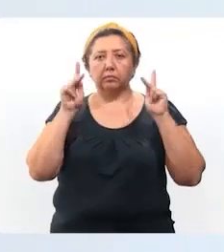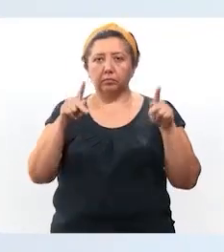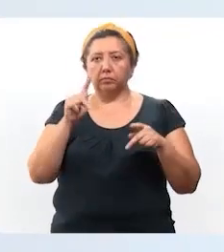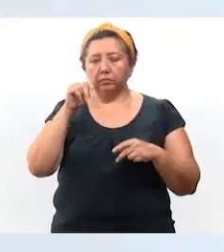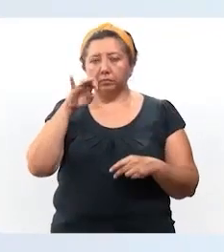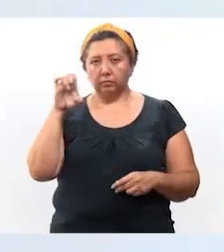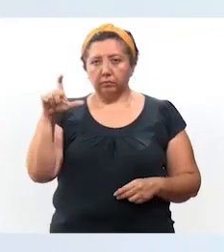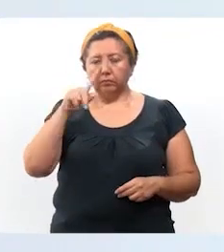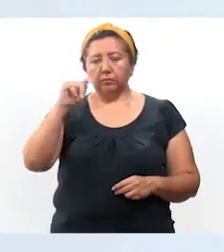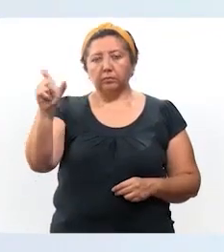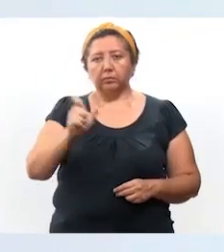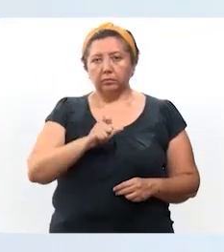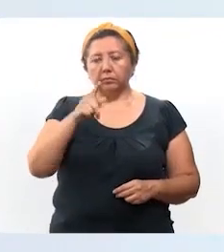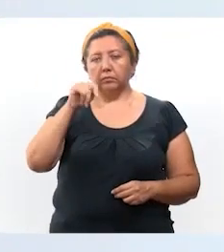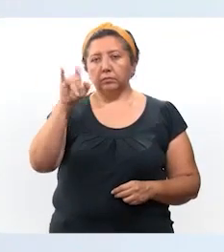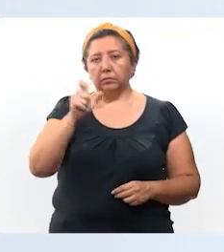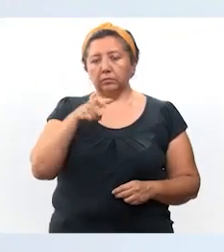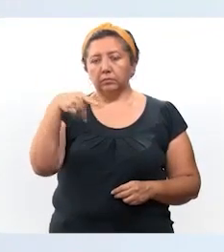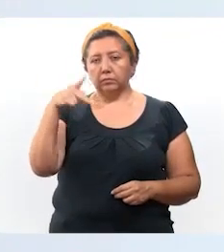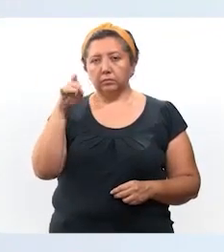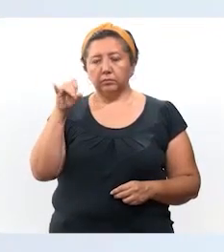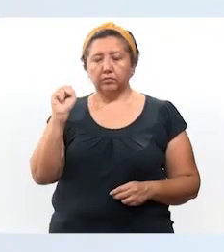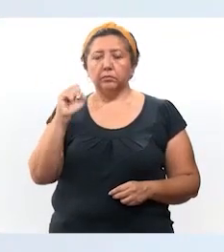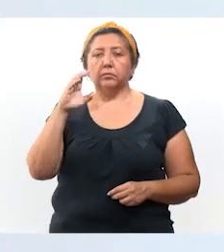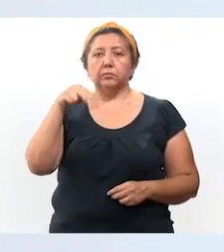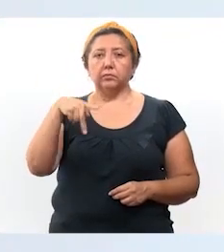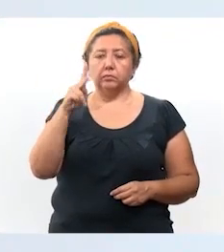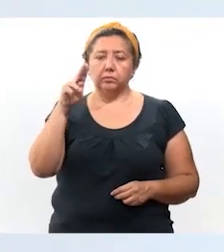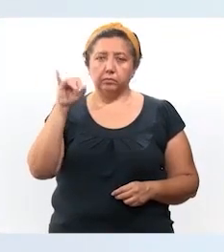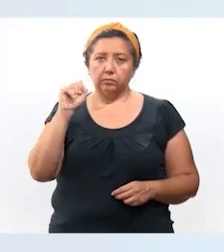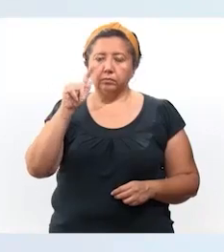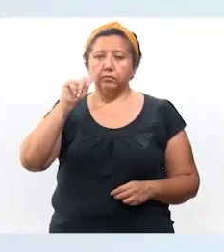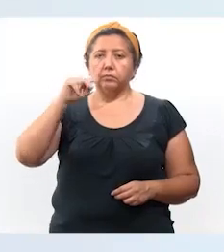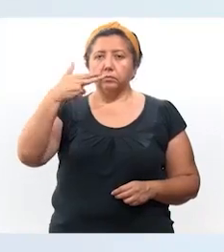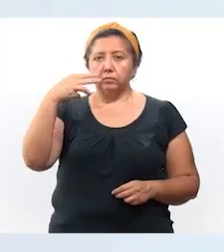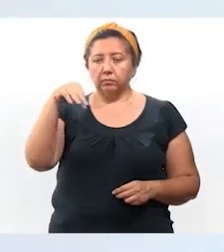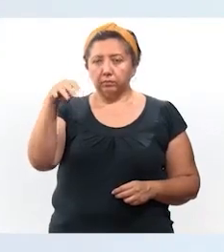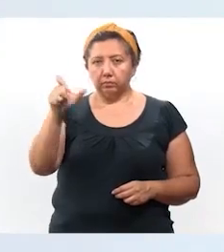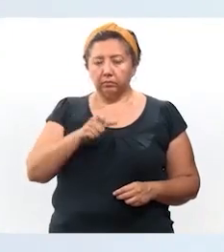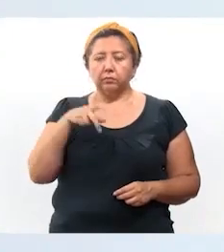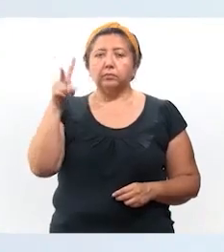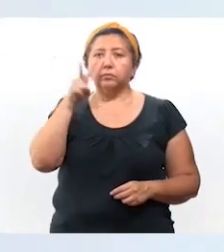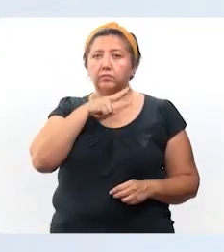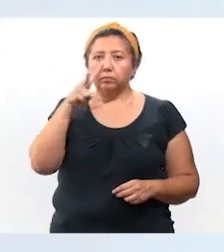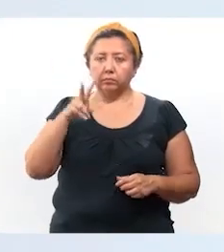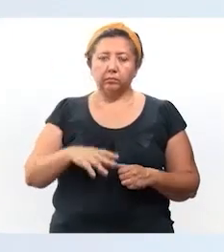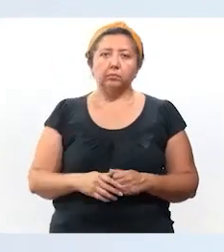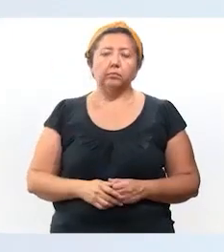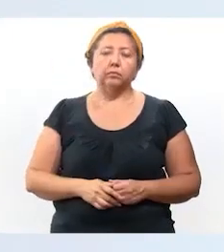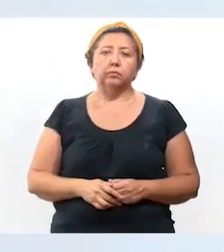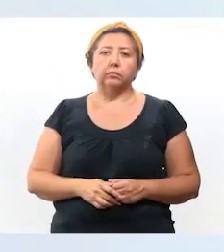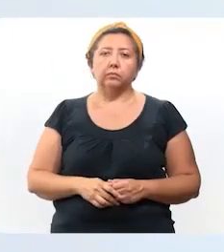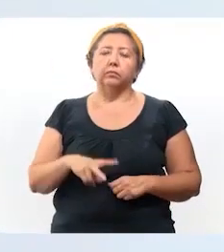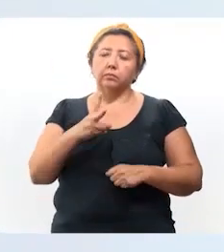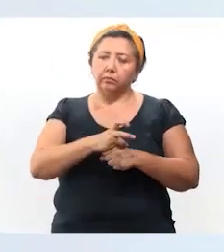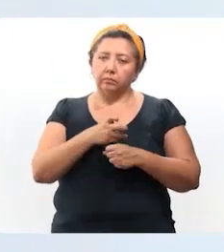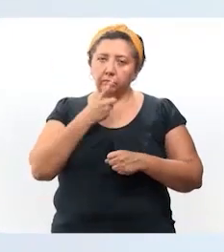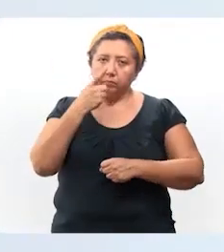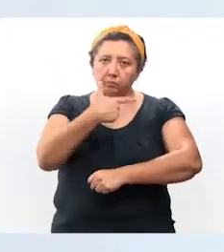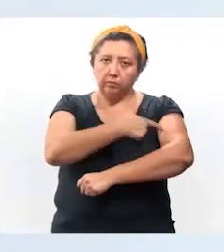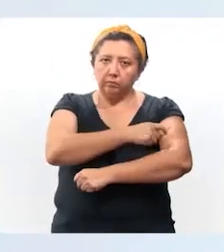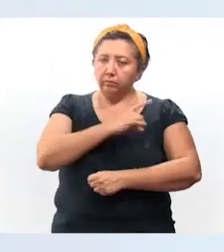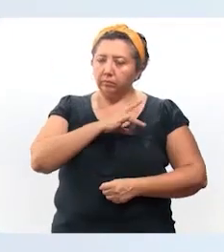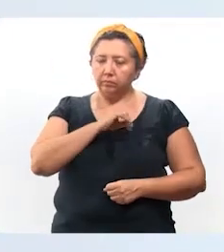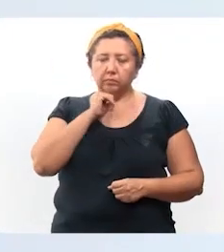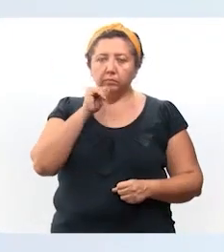Progreso, Ticul, Tecash, Tixkokob, Canacín, Calotmul, Tamec, Tixmehuac y Valladolid. Los invitamos a